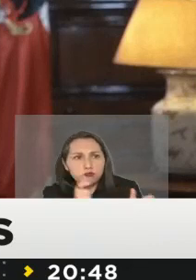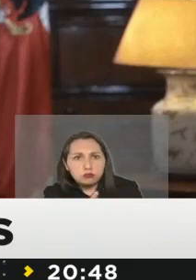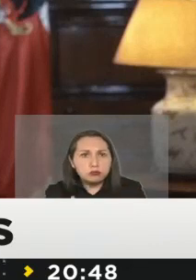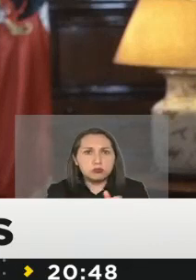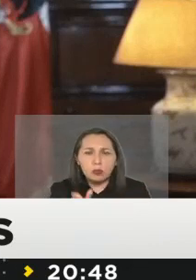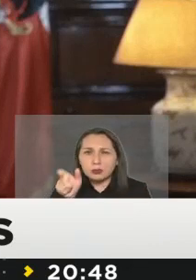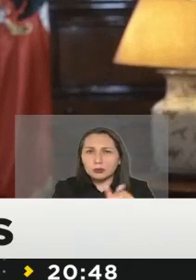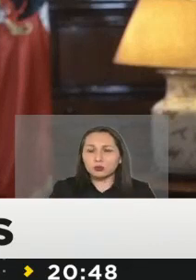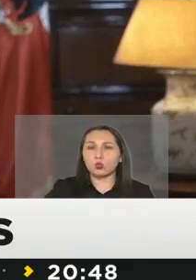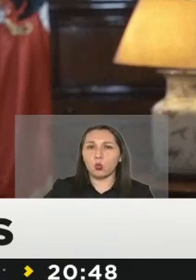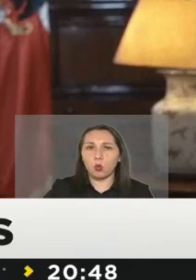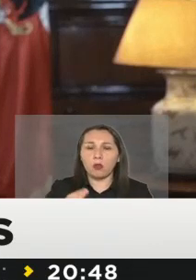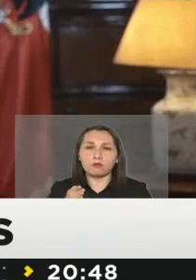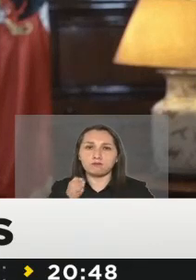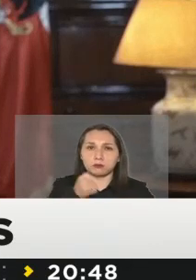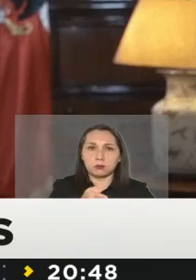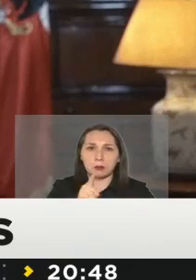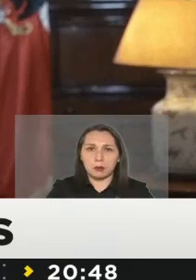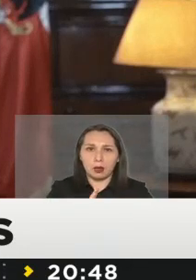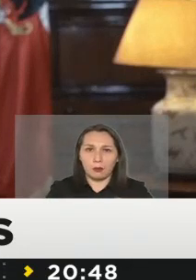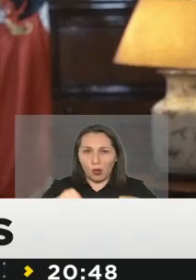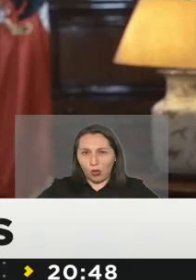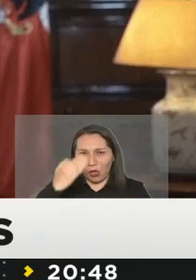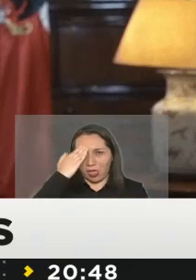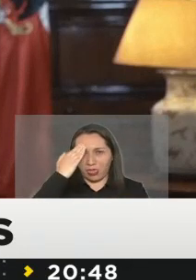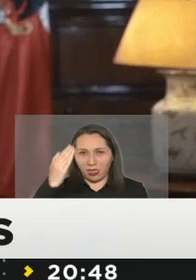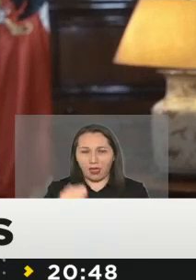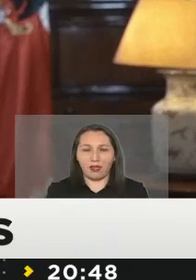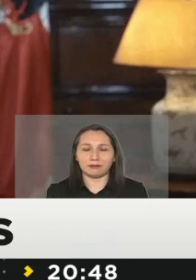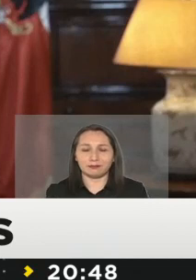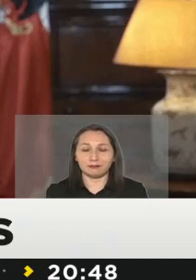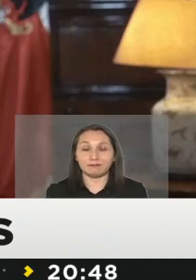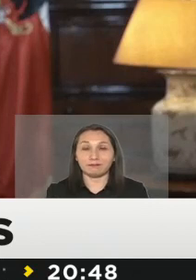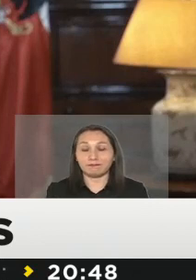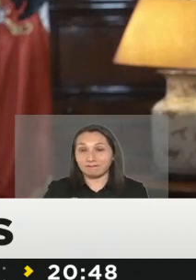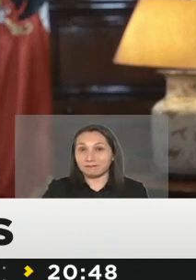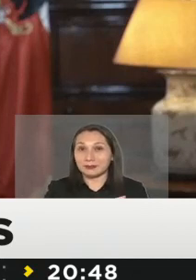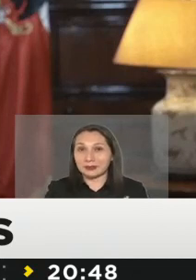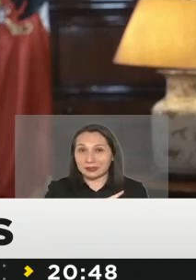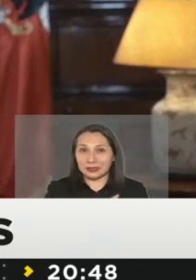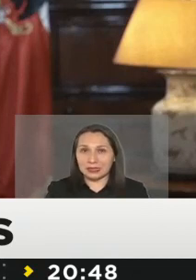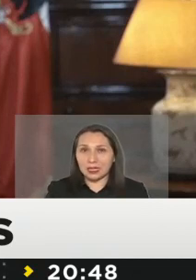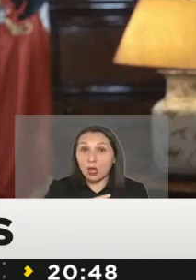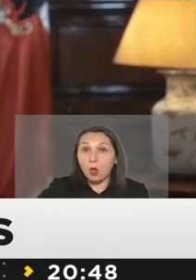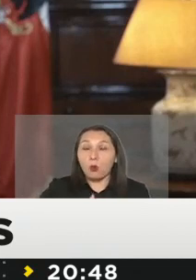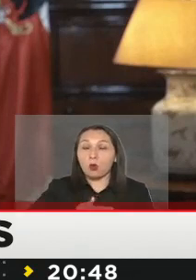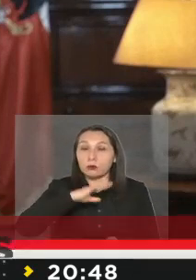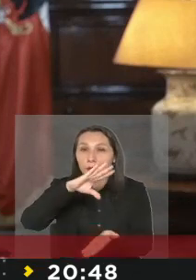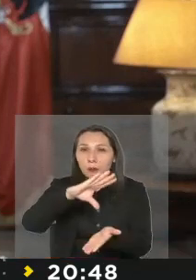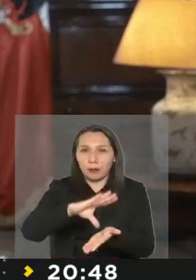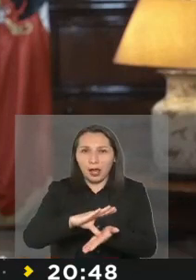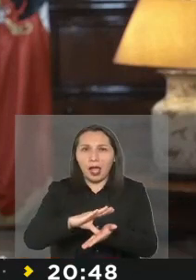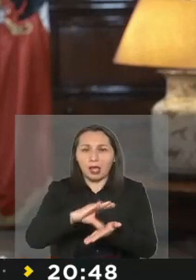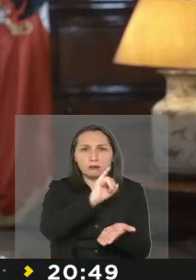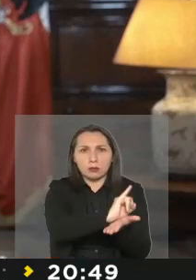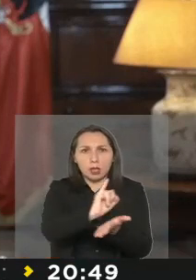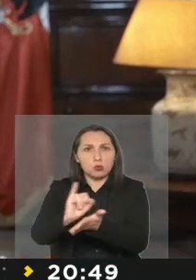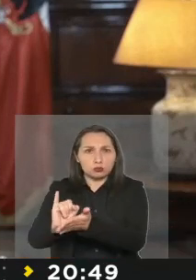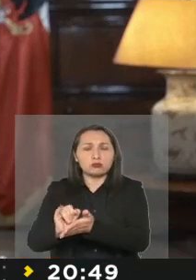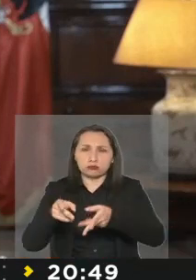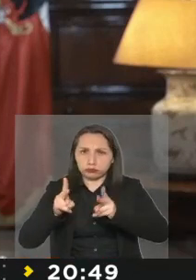ciudadanos que han participado el día de hoy en chile en nuestro país las instituciones